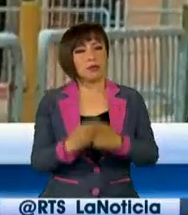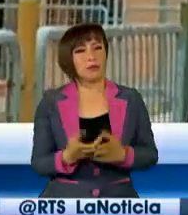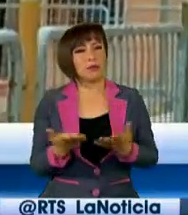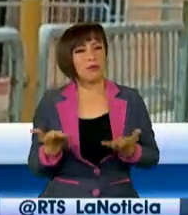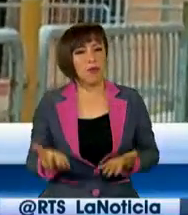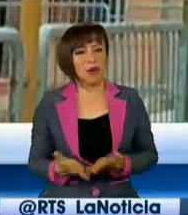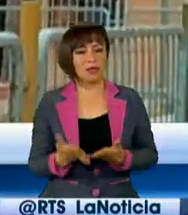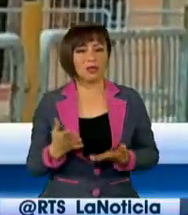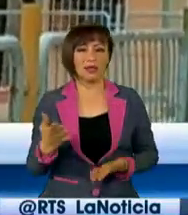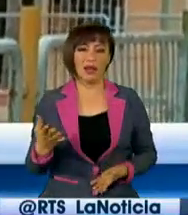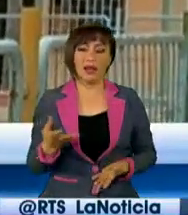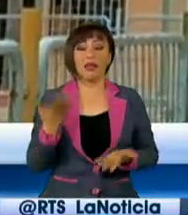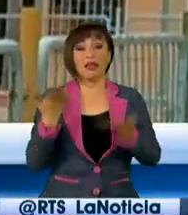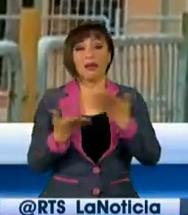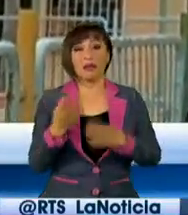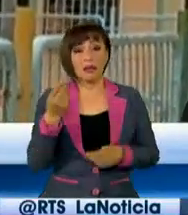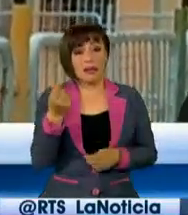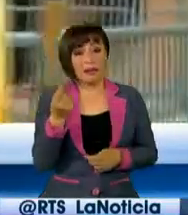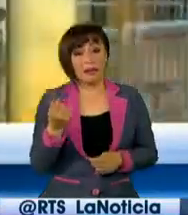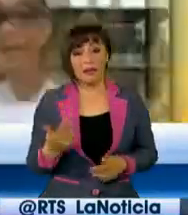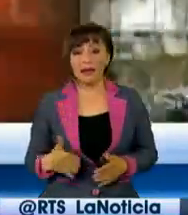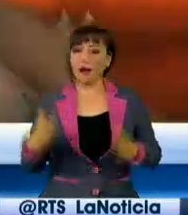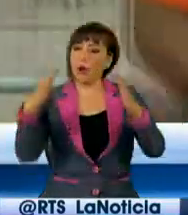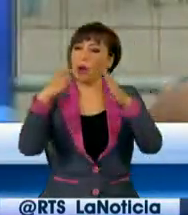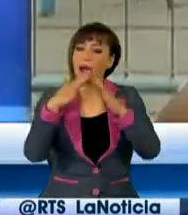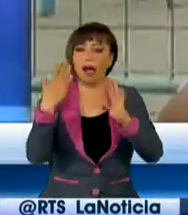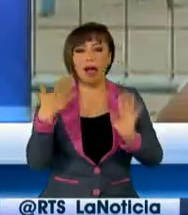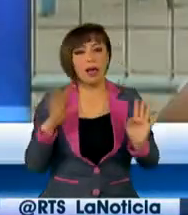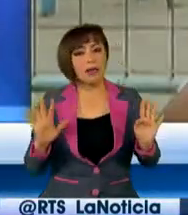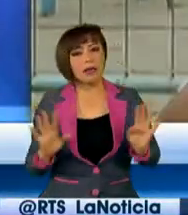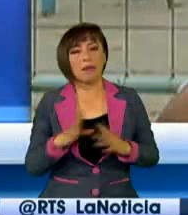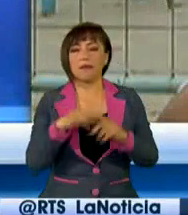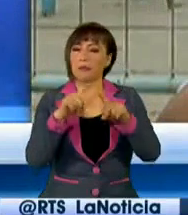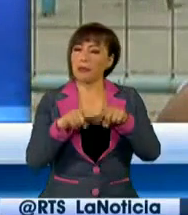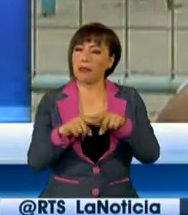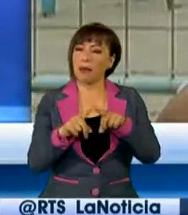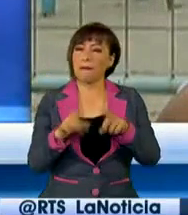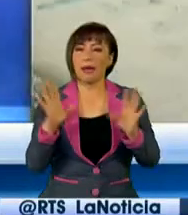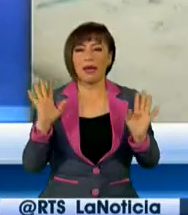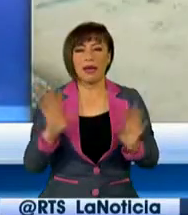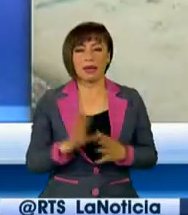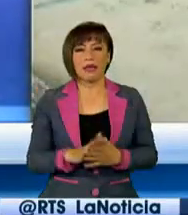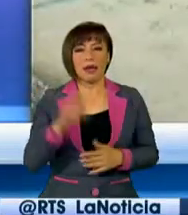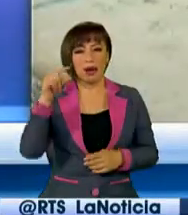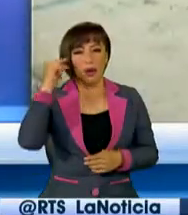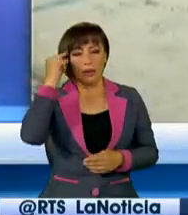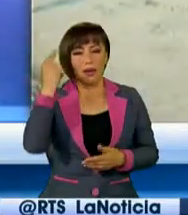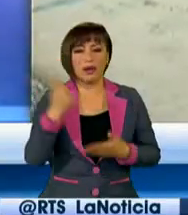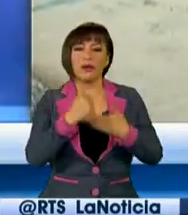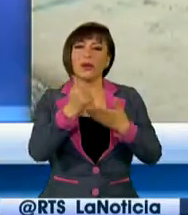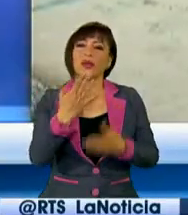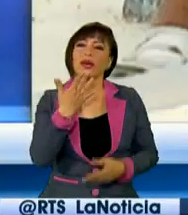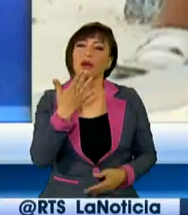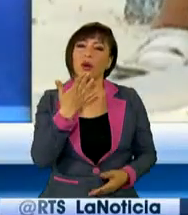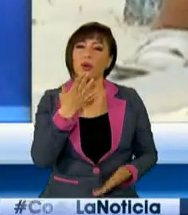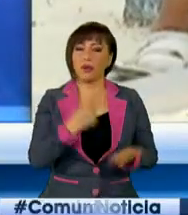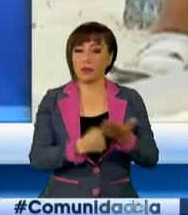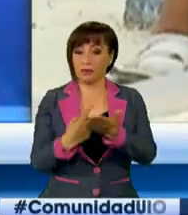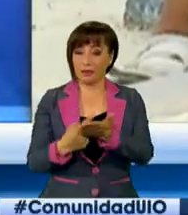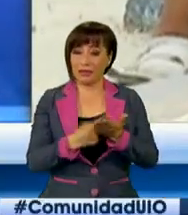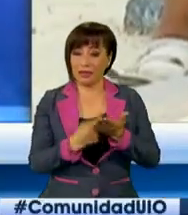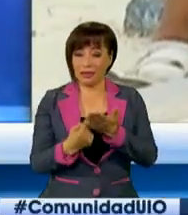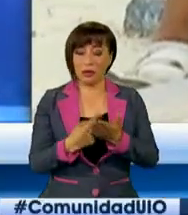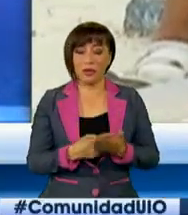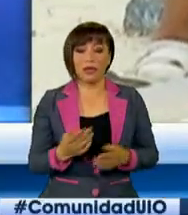ayuda económica, a lo mejor desde un techo, dependiendo a qué lleguen las entidades del Estado que se sienten con nosotros en la mesa. Pero como